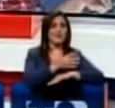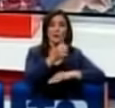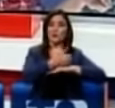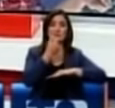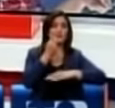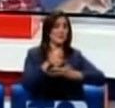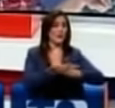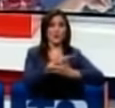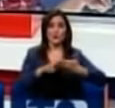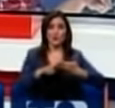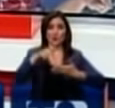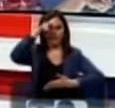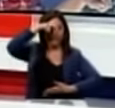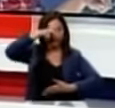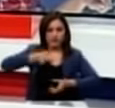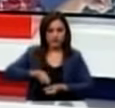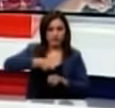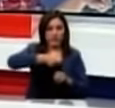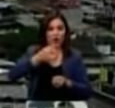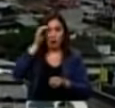de actividad minera, ha sido violada.